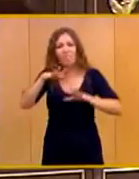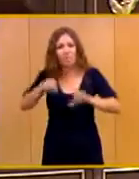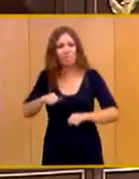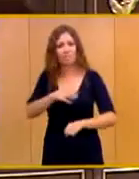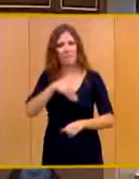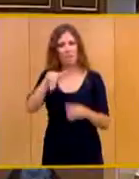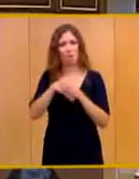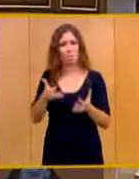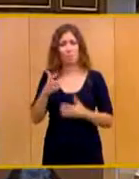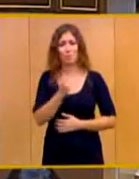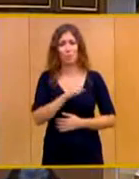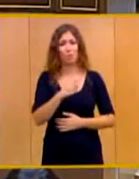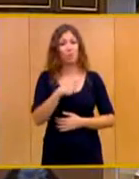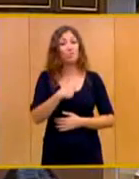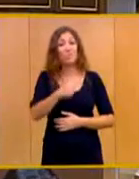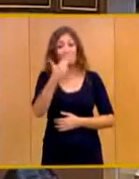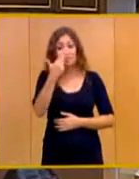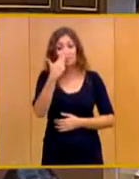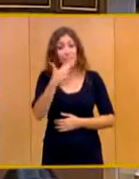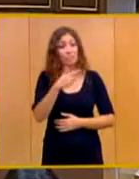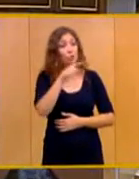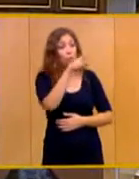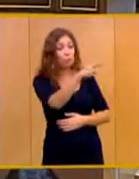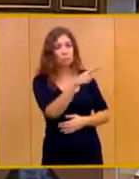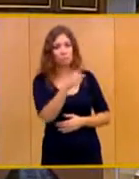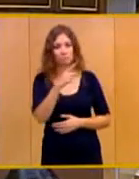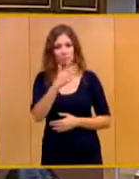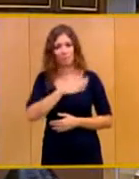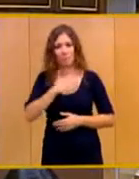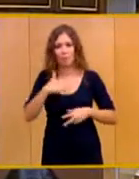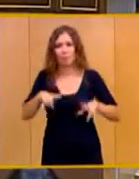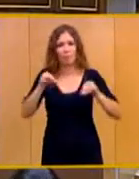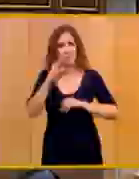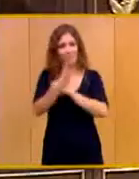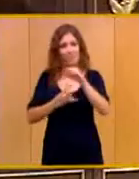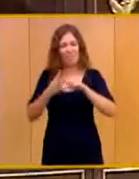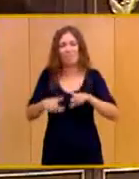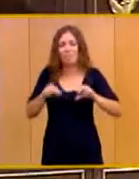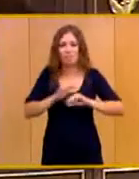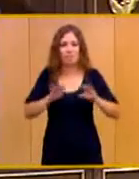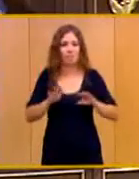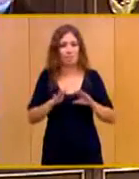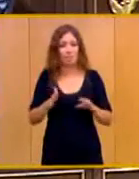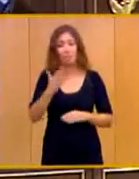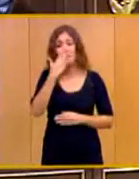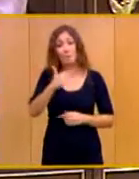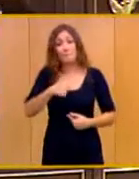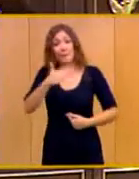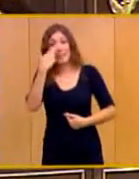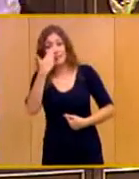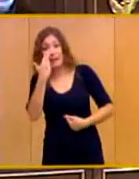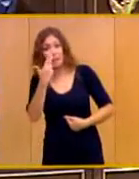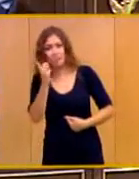usted agote la legislatura en este asiento. No le quepa duda. Lo que ocurre es que no hablamos de lo que me conviene a mí, sino de lo que